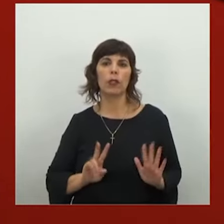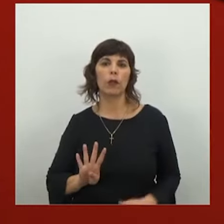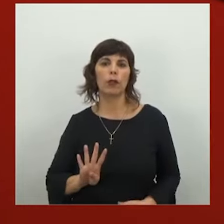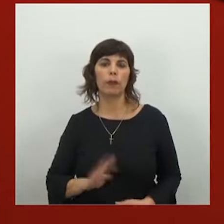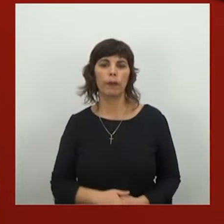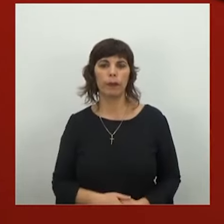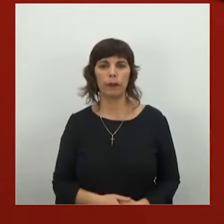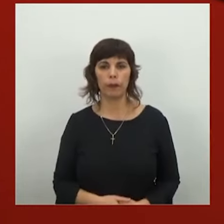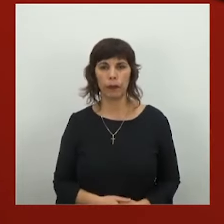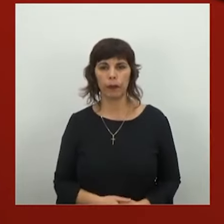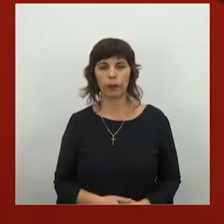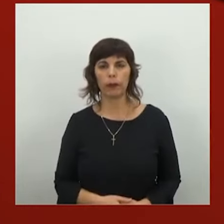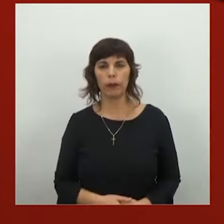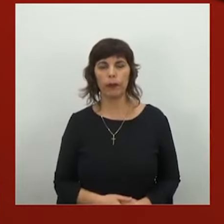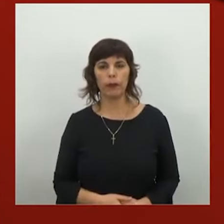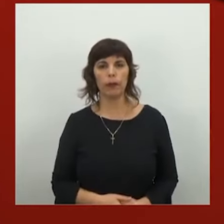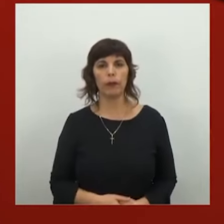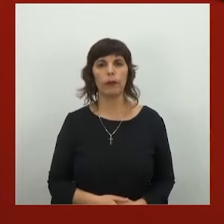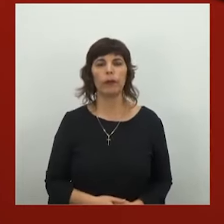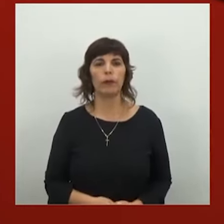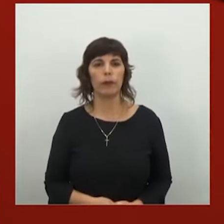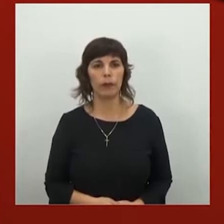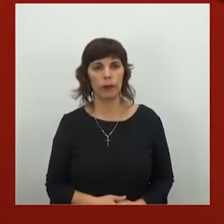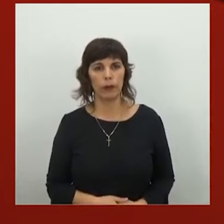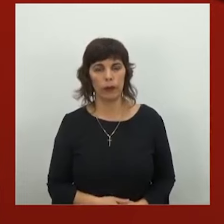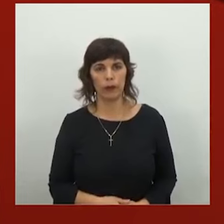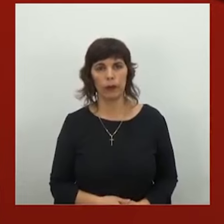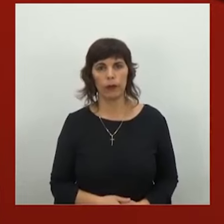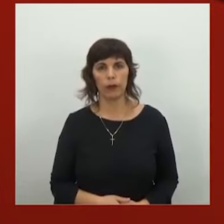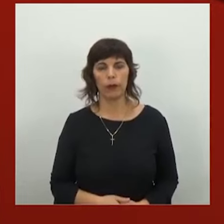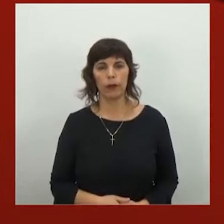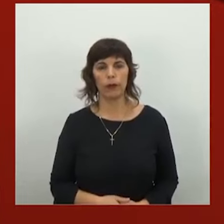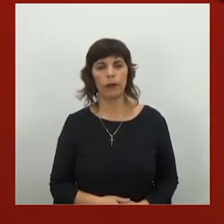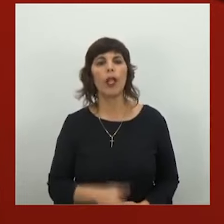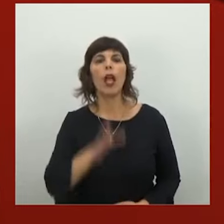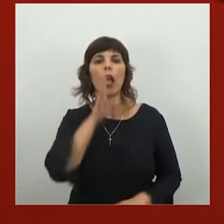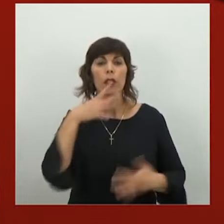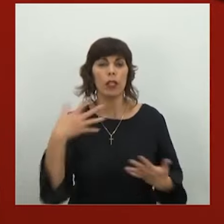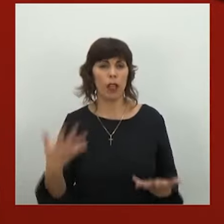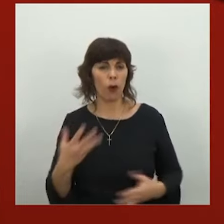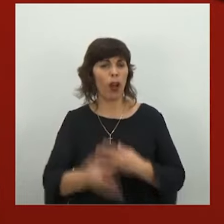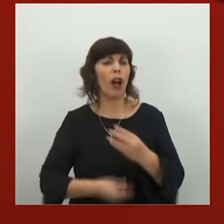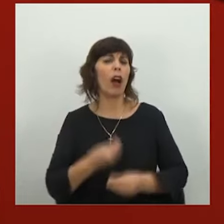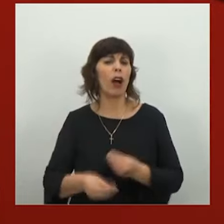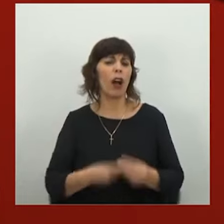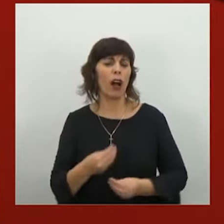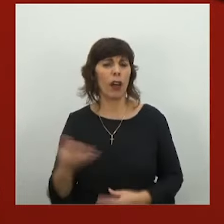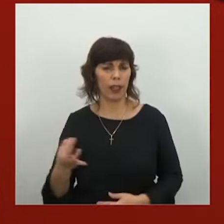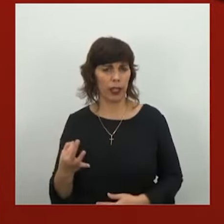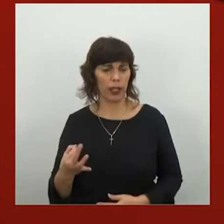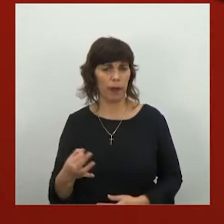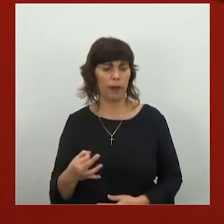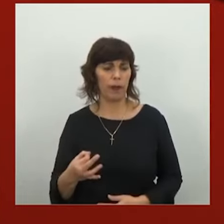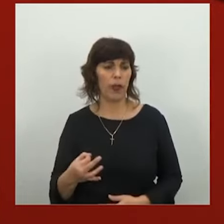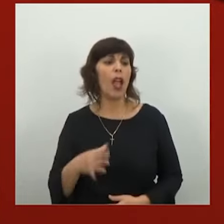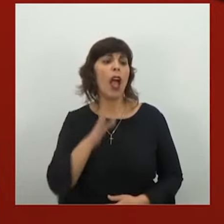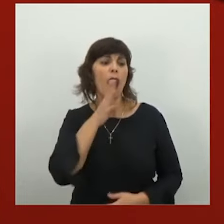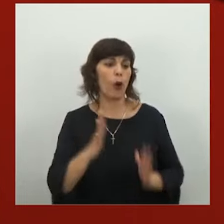629-614-174. ¿Y sabes qué, querido oyente? Vamos a hacer una cosa. Y me vas a hacer un favor, y a ti.